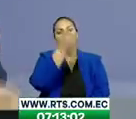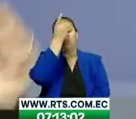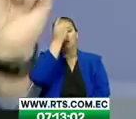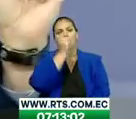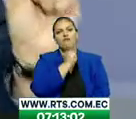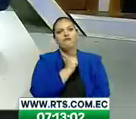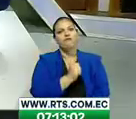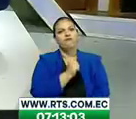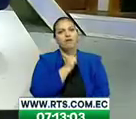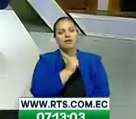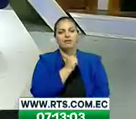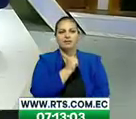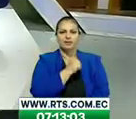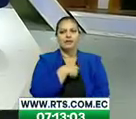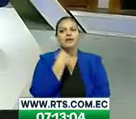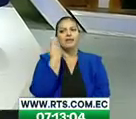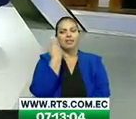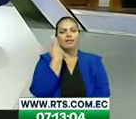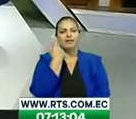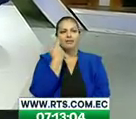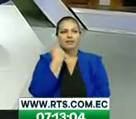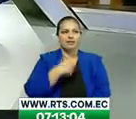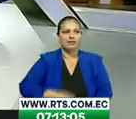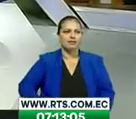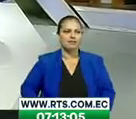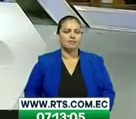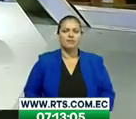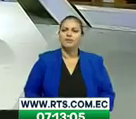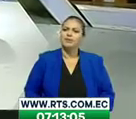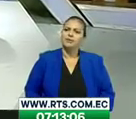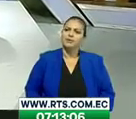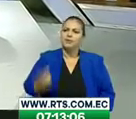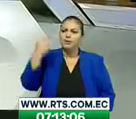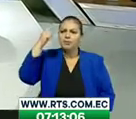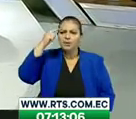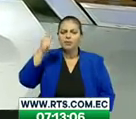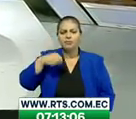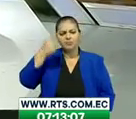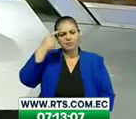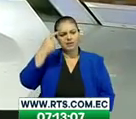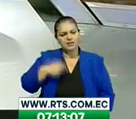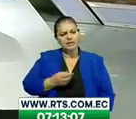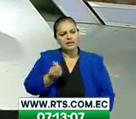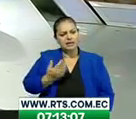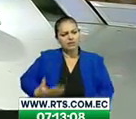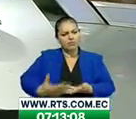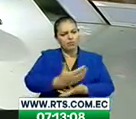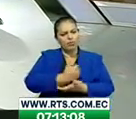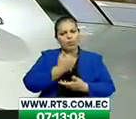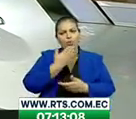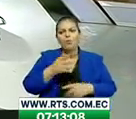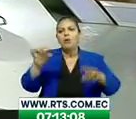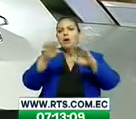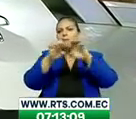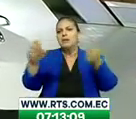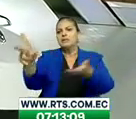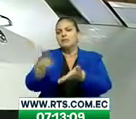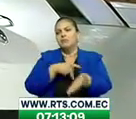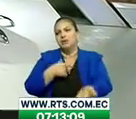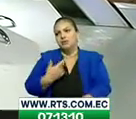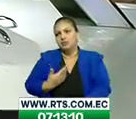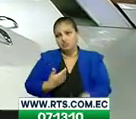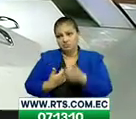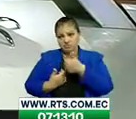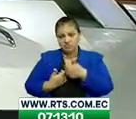de confianza. ¿Pero es esta la forma de poder recaudar recursos para el fisco? No, es que ahí está el problema. Hay otro reto importante que aquí no estamos viendo que se